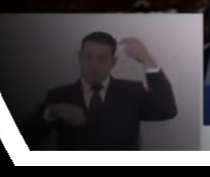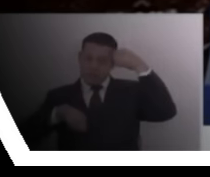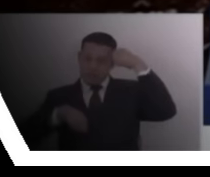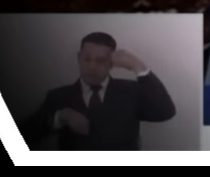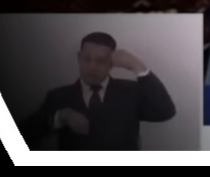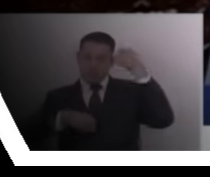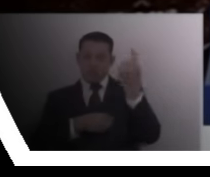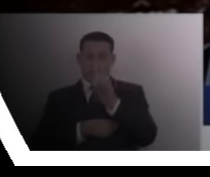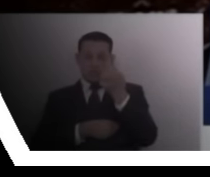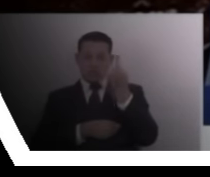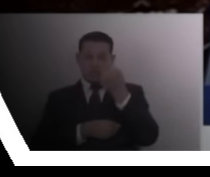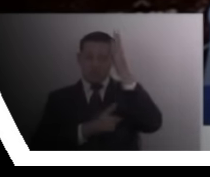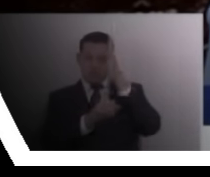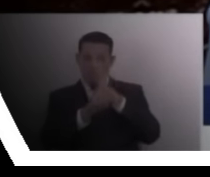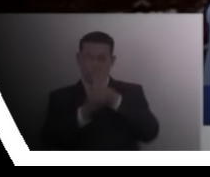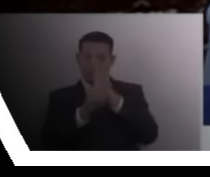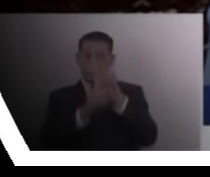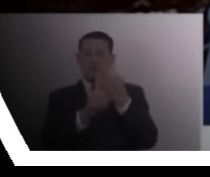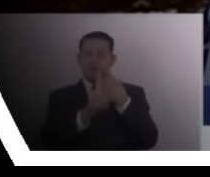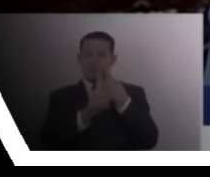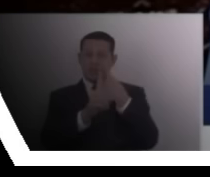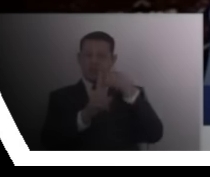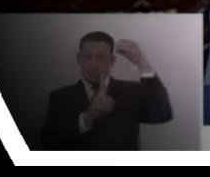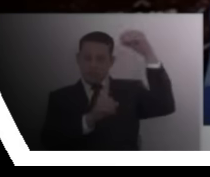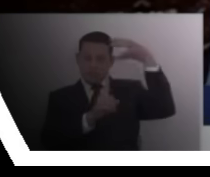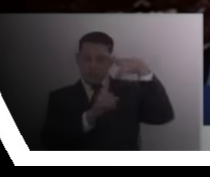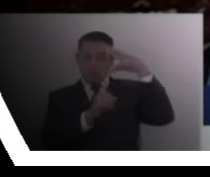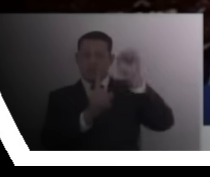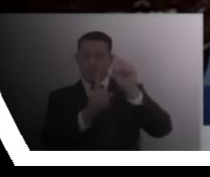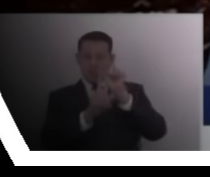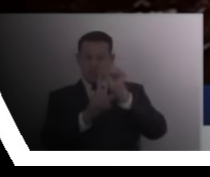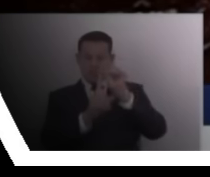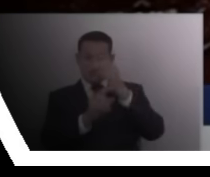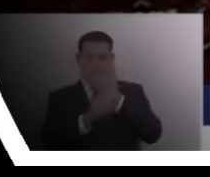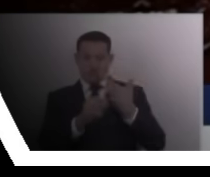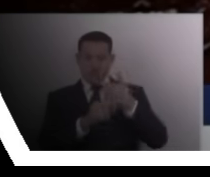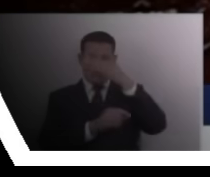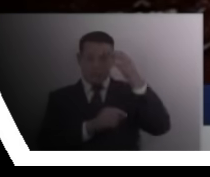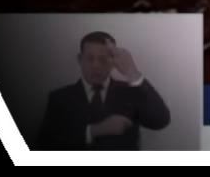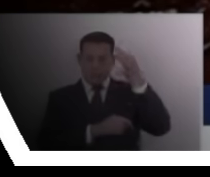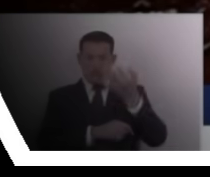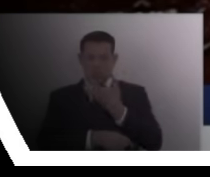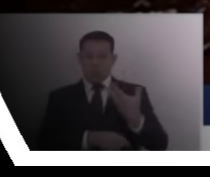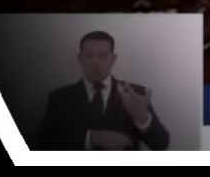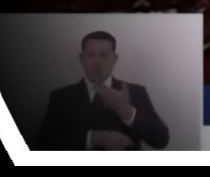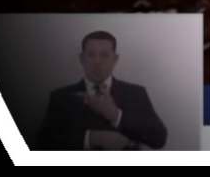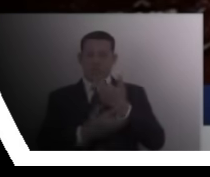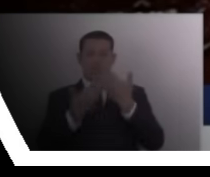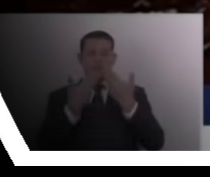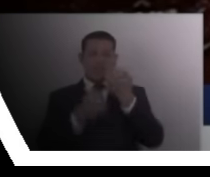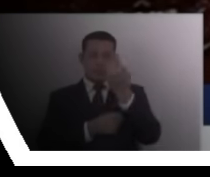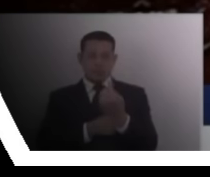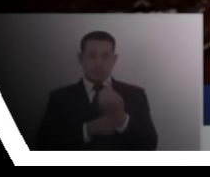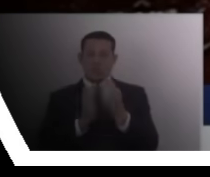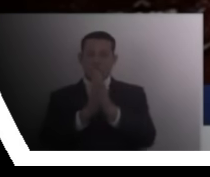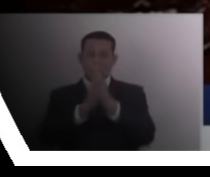de que únicamente la bendición y el amparo de Él es el que puede permitir que nuestro país siga creyendo. Nosotros, como yo le digo a la gente,